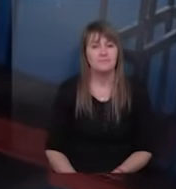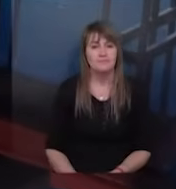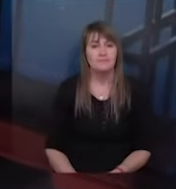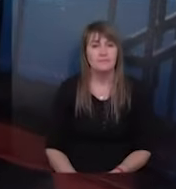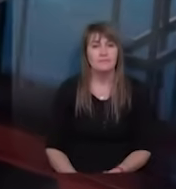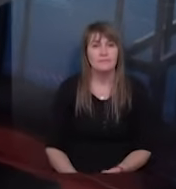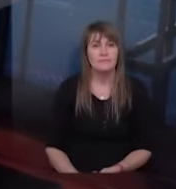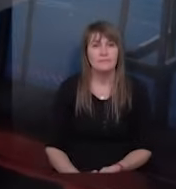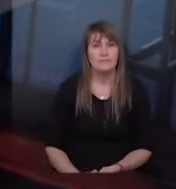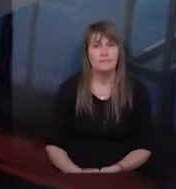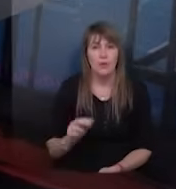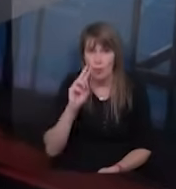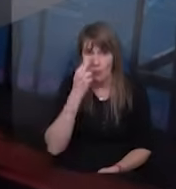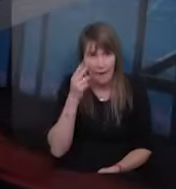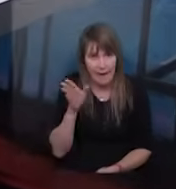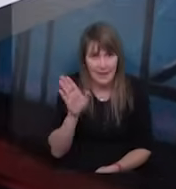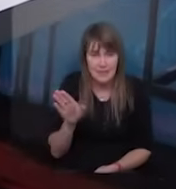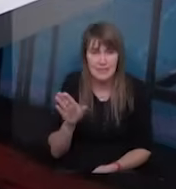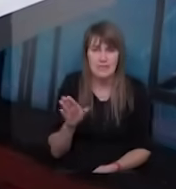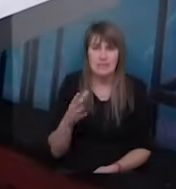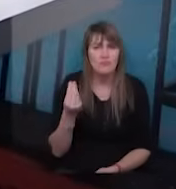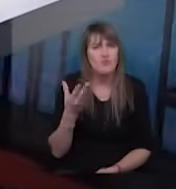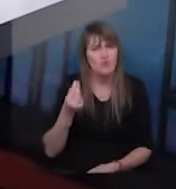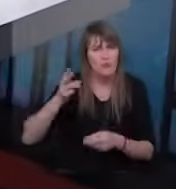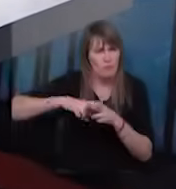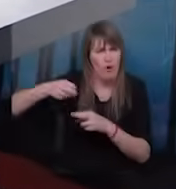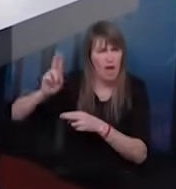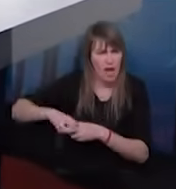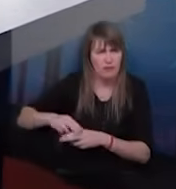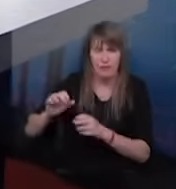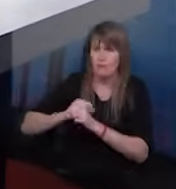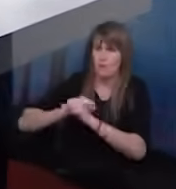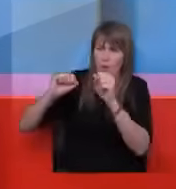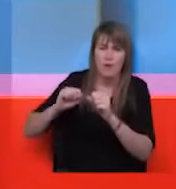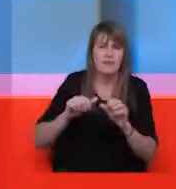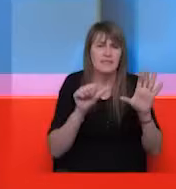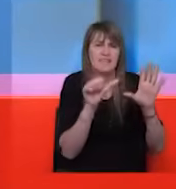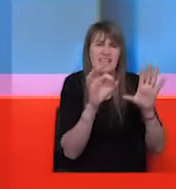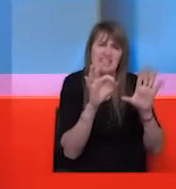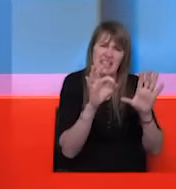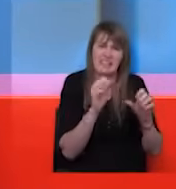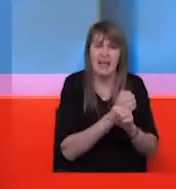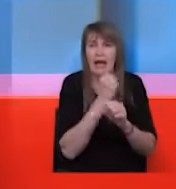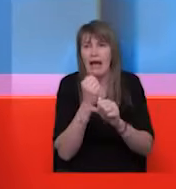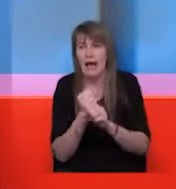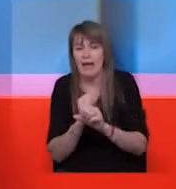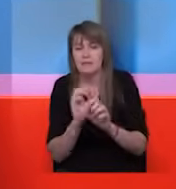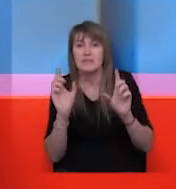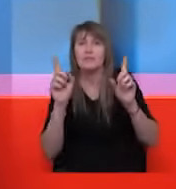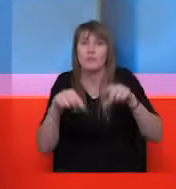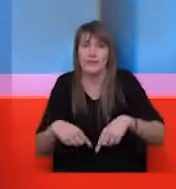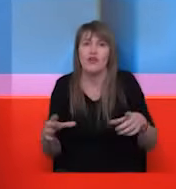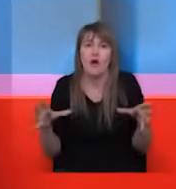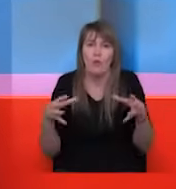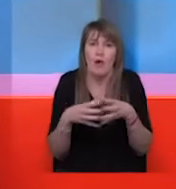Ese Uruguay idílico donde hubo varios muertos, varios atentados entre el 60 y la aparición del Escuadrón de la Muerte.